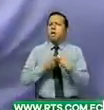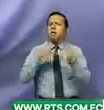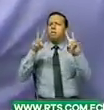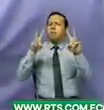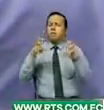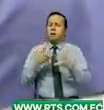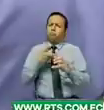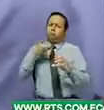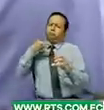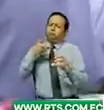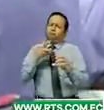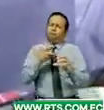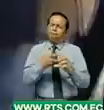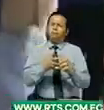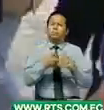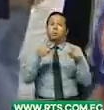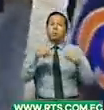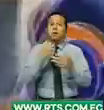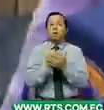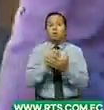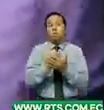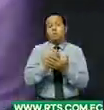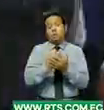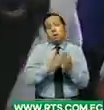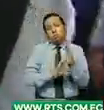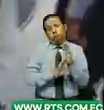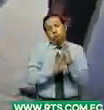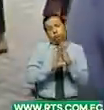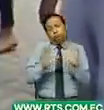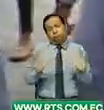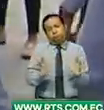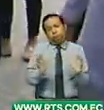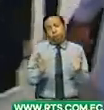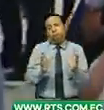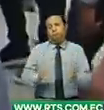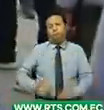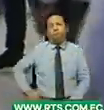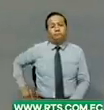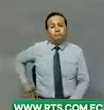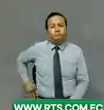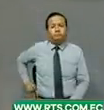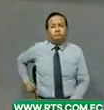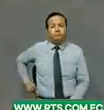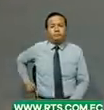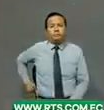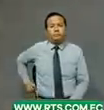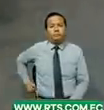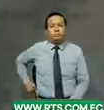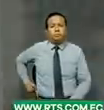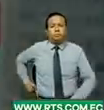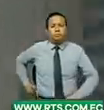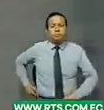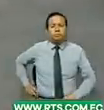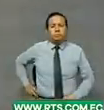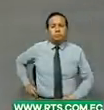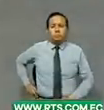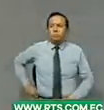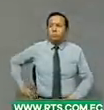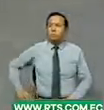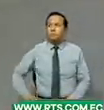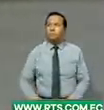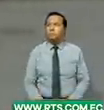economía aún convaleciente. En Pozorja, con cámara de Javier García, informó Jorge